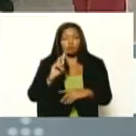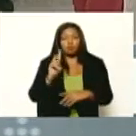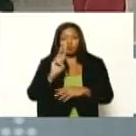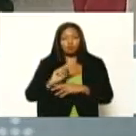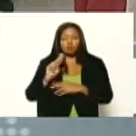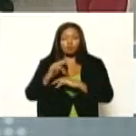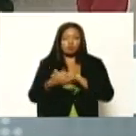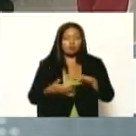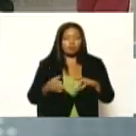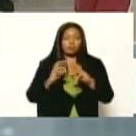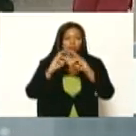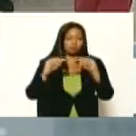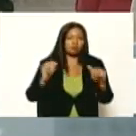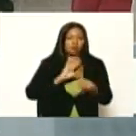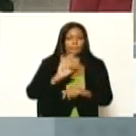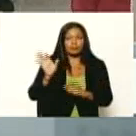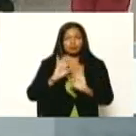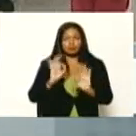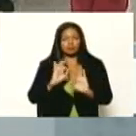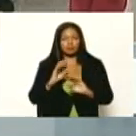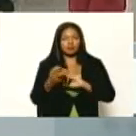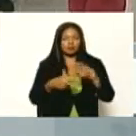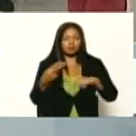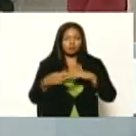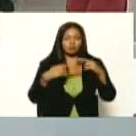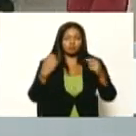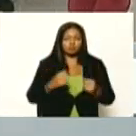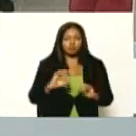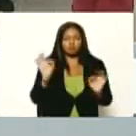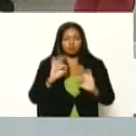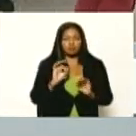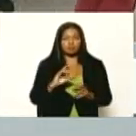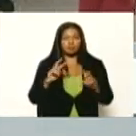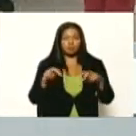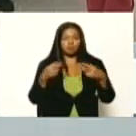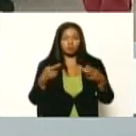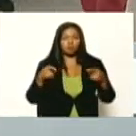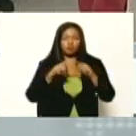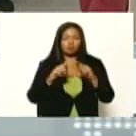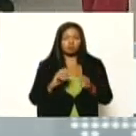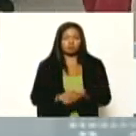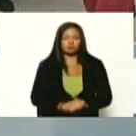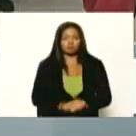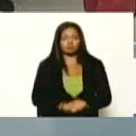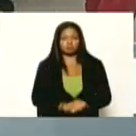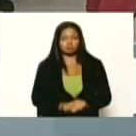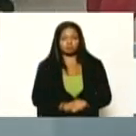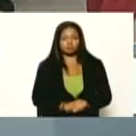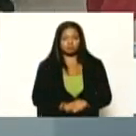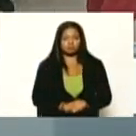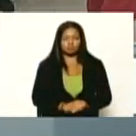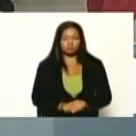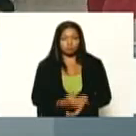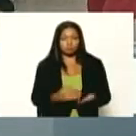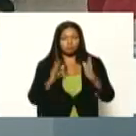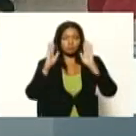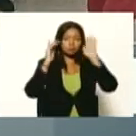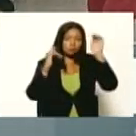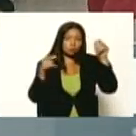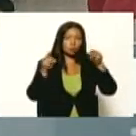problemas para destruir la patria ni destruir la revolución, sino para reconstruirla. Vamos a atender ese tema del agua de